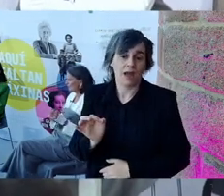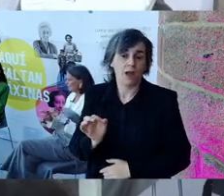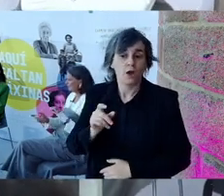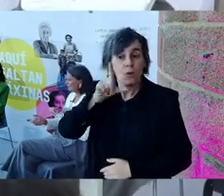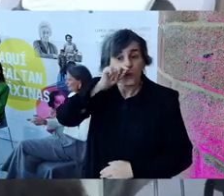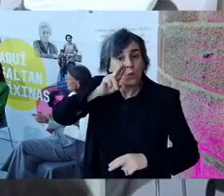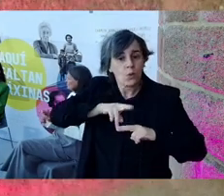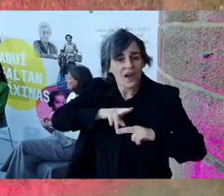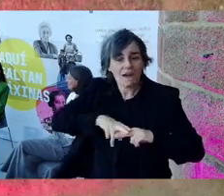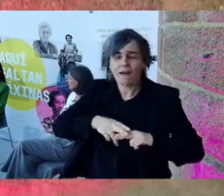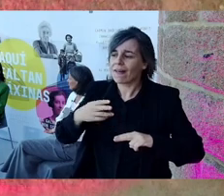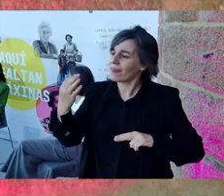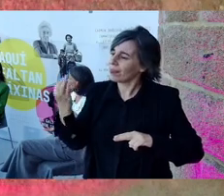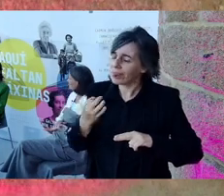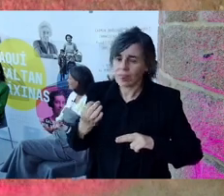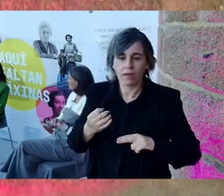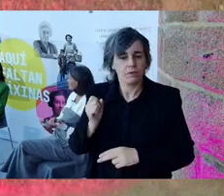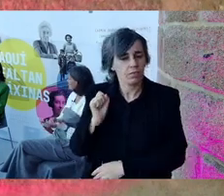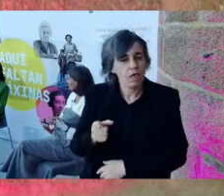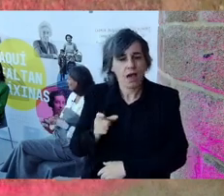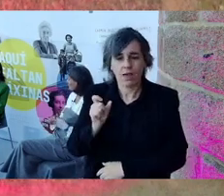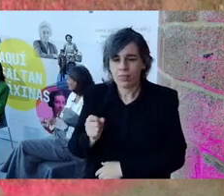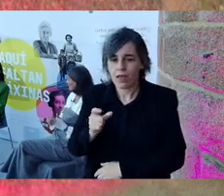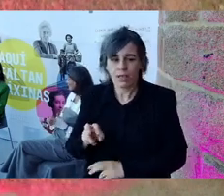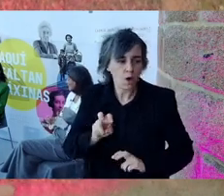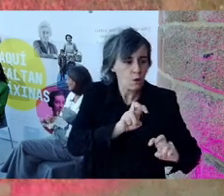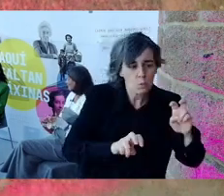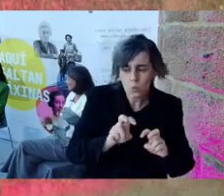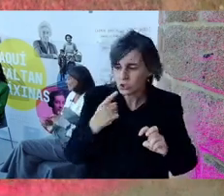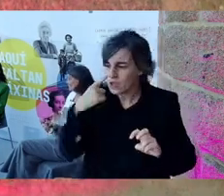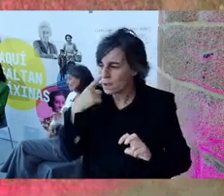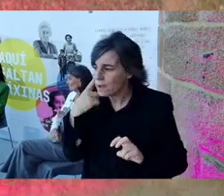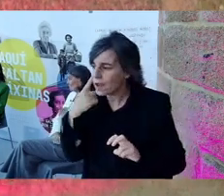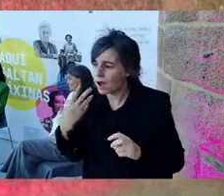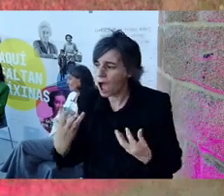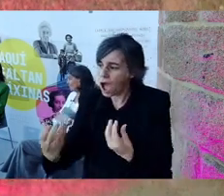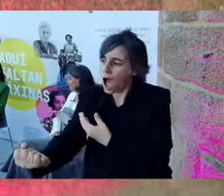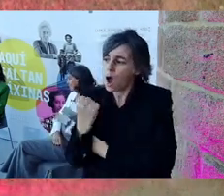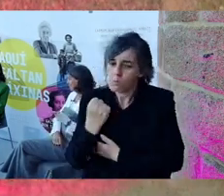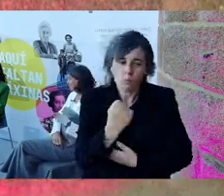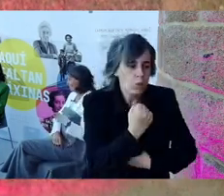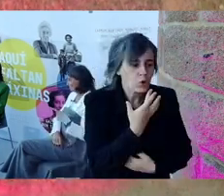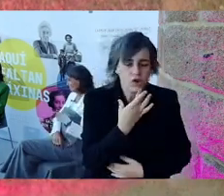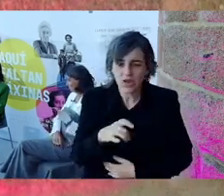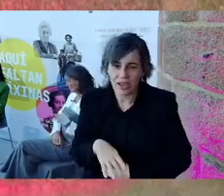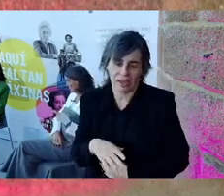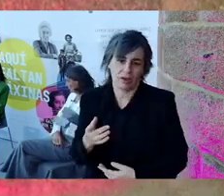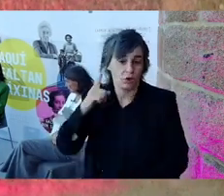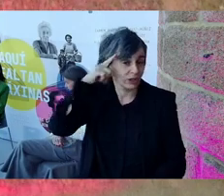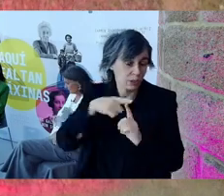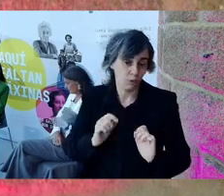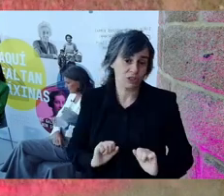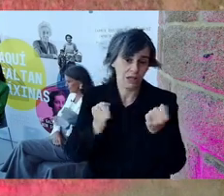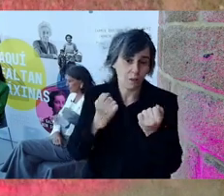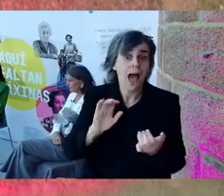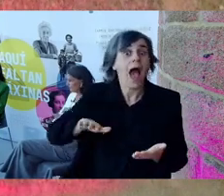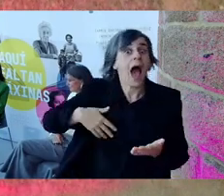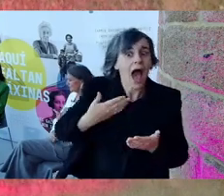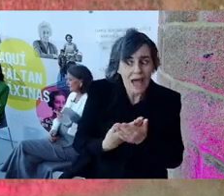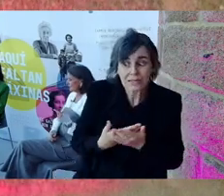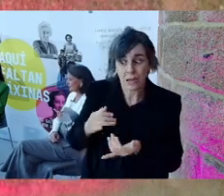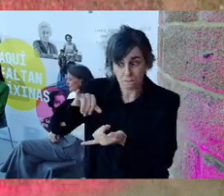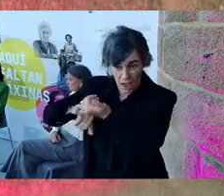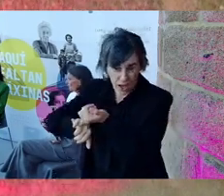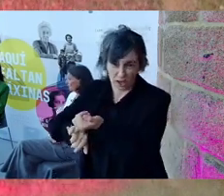es que Urraca tuvo que estar constantemente tejiendo y destejiendo alianzas para sobrevivir. Incluso a ese marido odioso